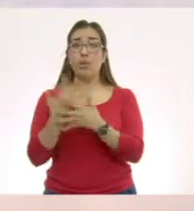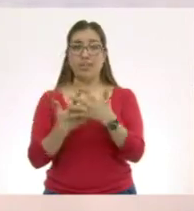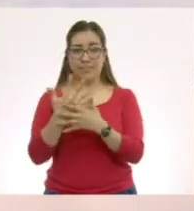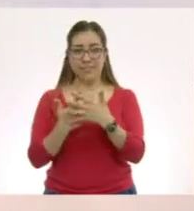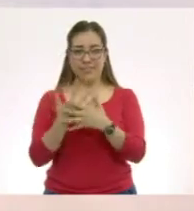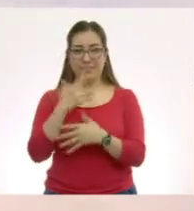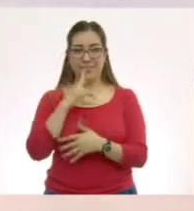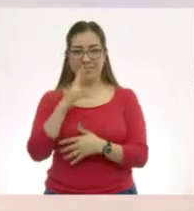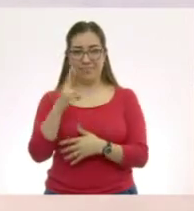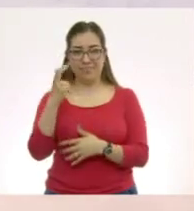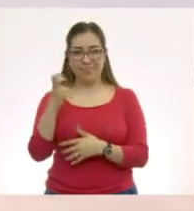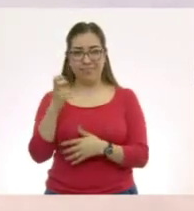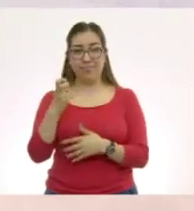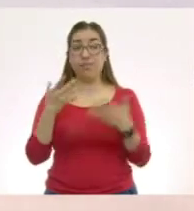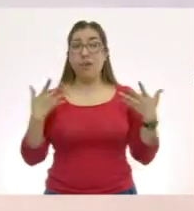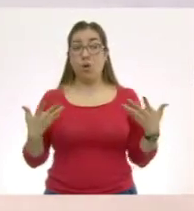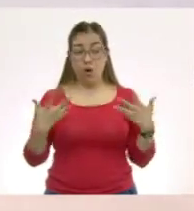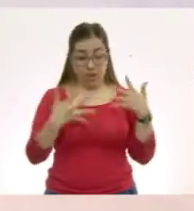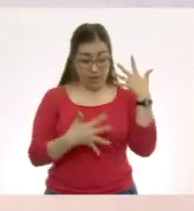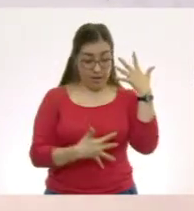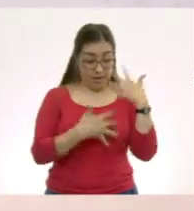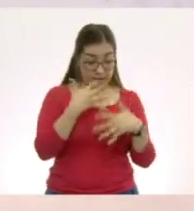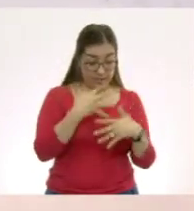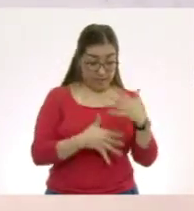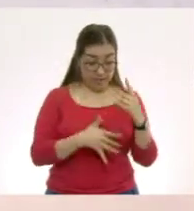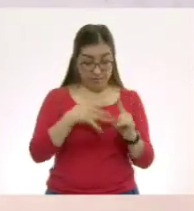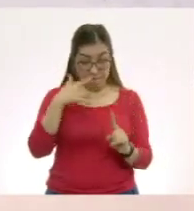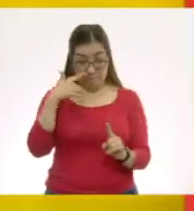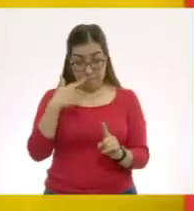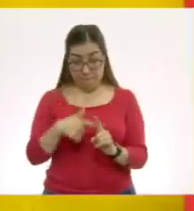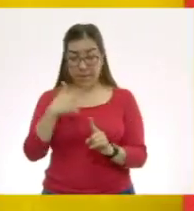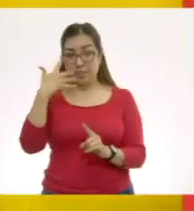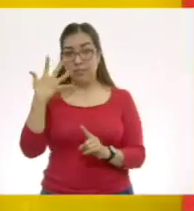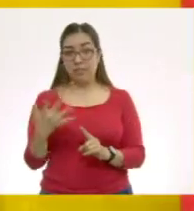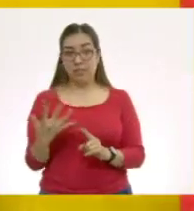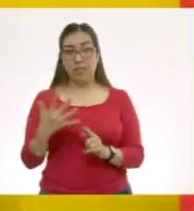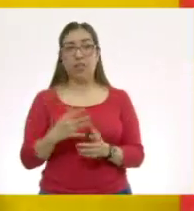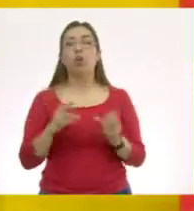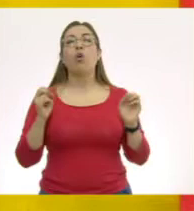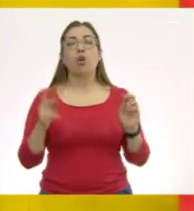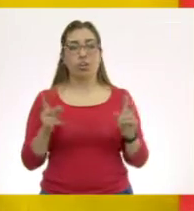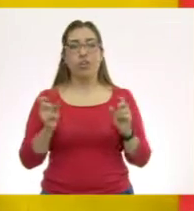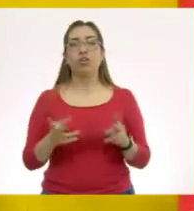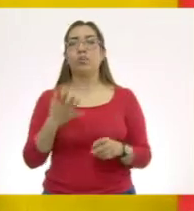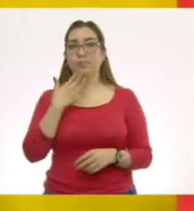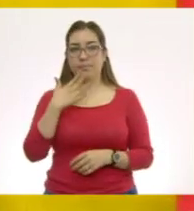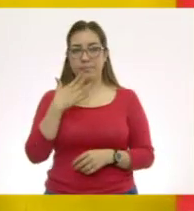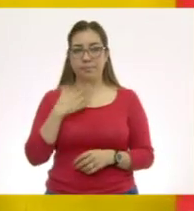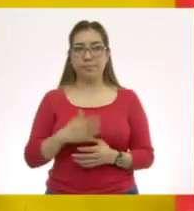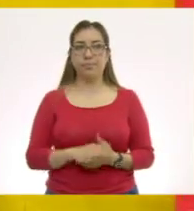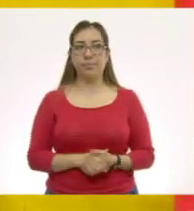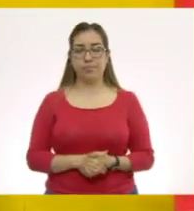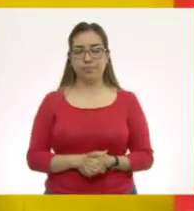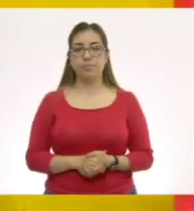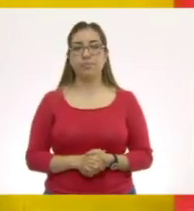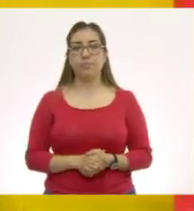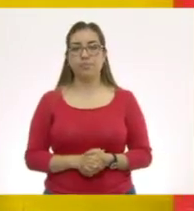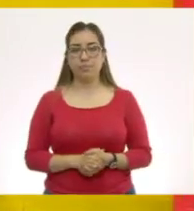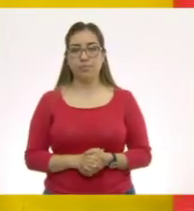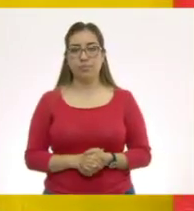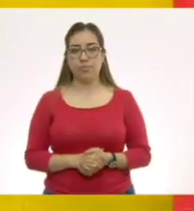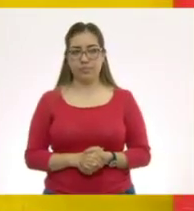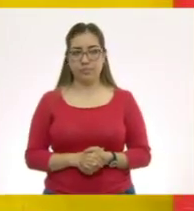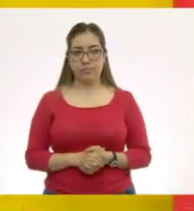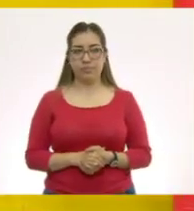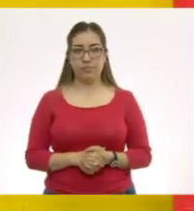15. Ahora 15 lo voy a sumar otros 5. Perfecto. 1, 2, 3, 4,